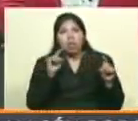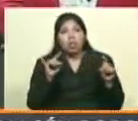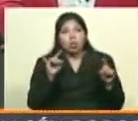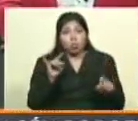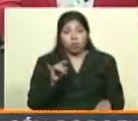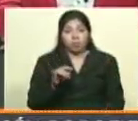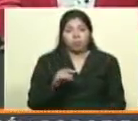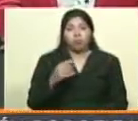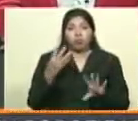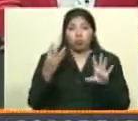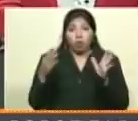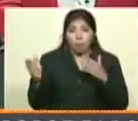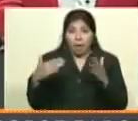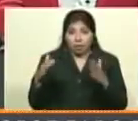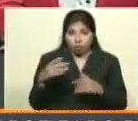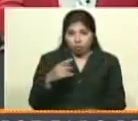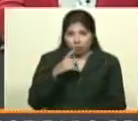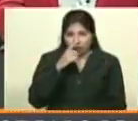9 de marzo.